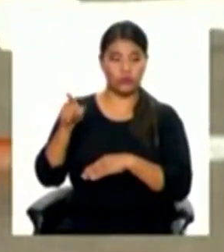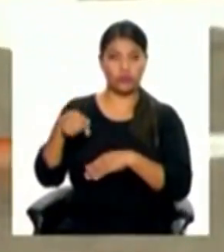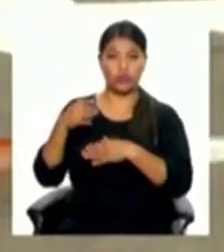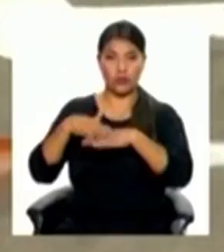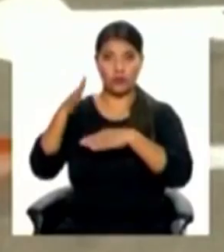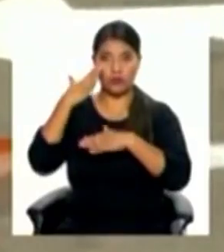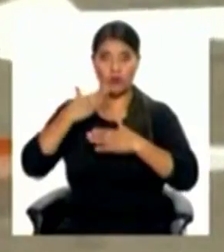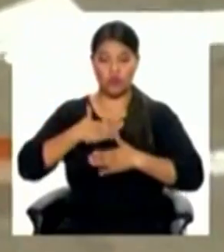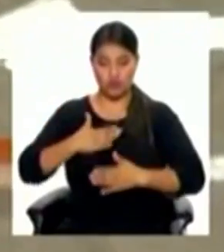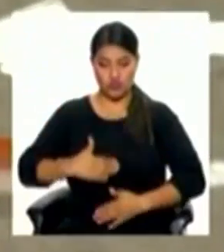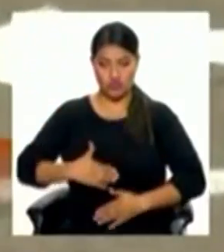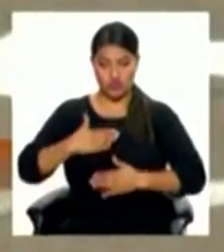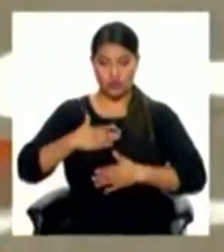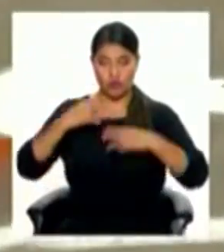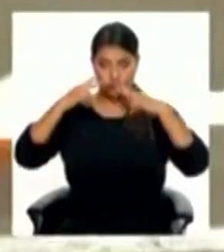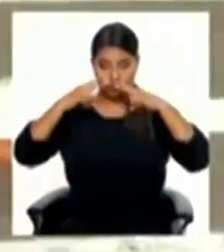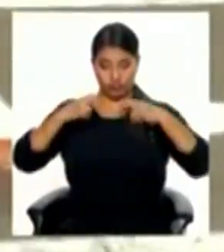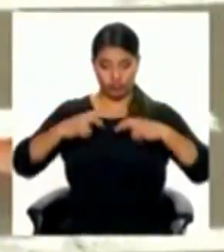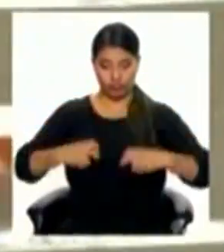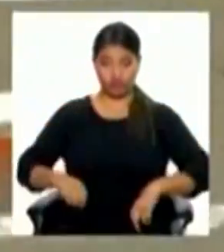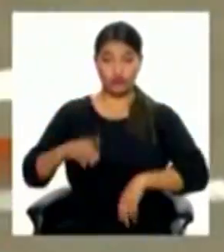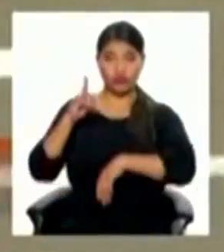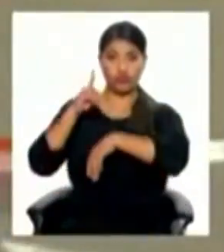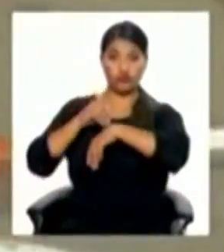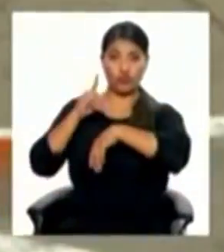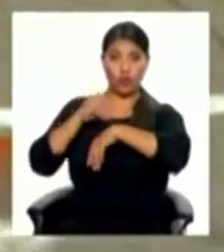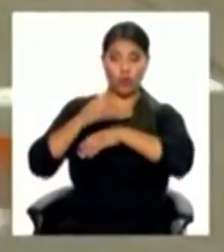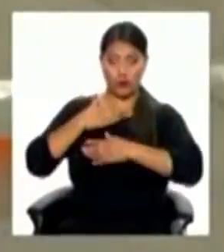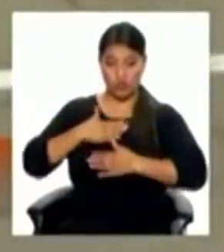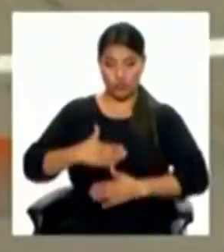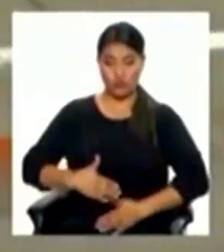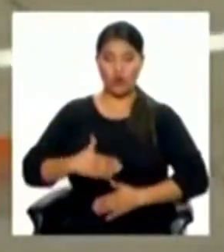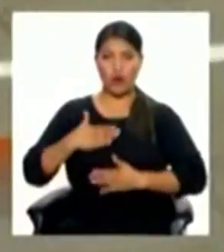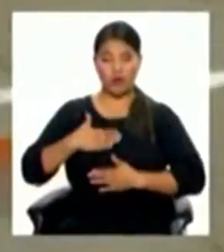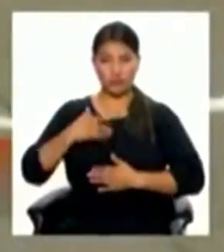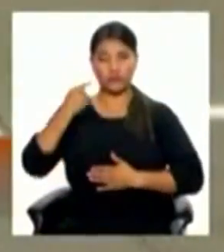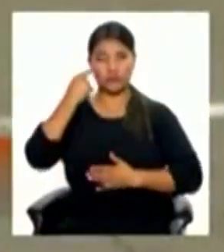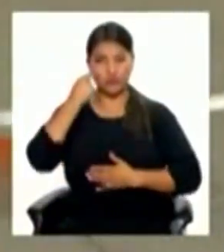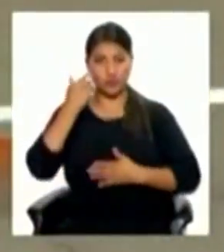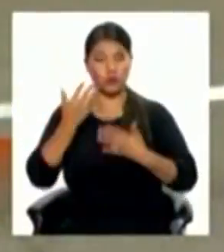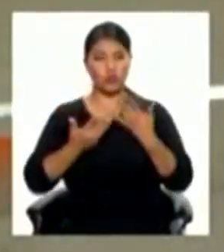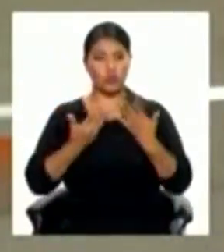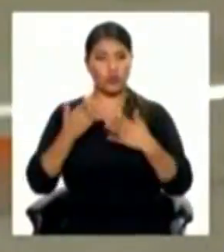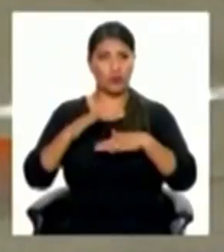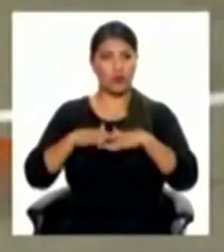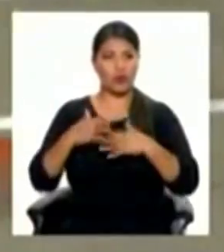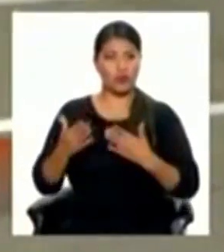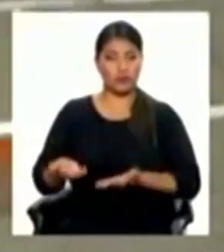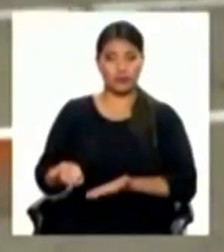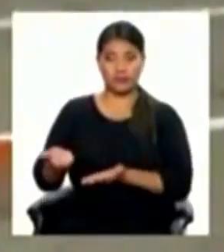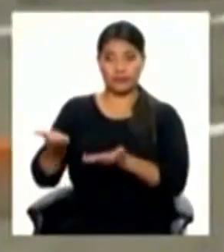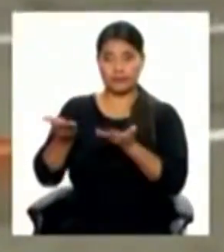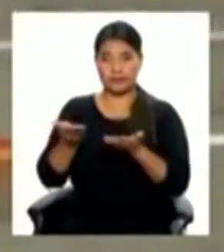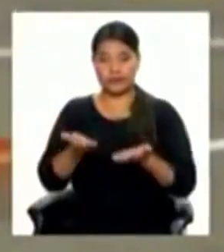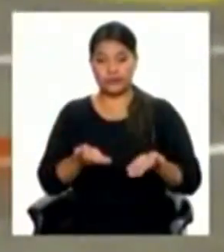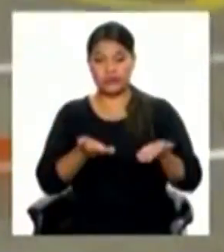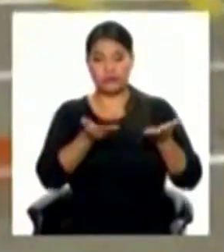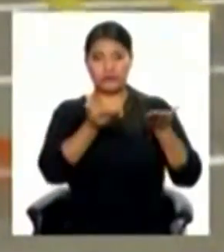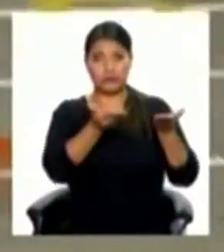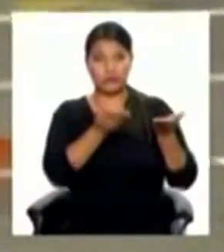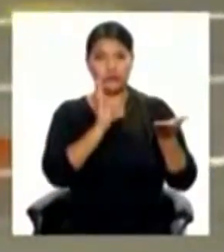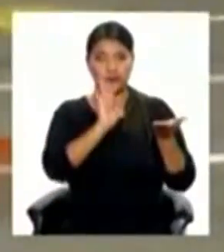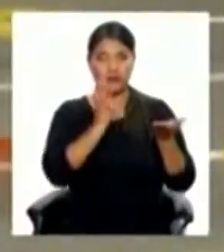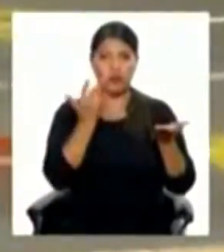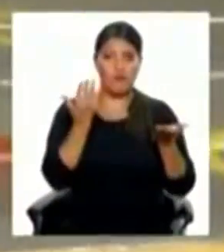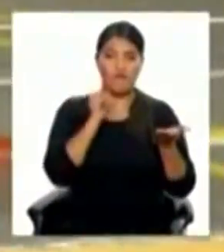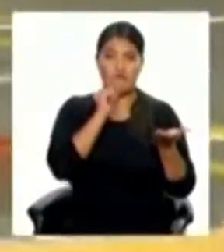siendo revisado pues por los médicos legistas, quienes van a determinar el levantamiento del cadáver para ser conducido